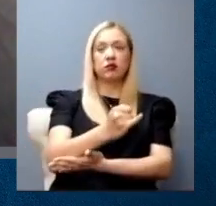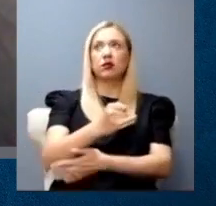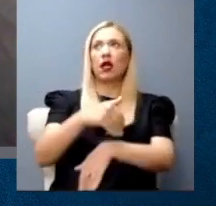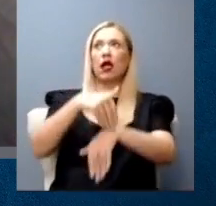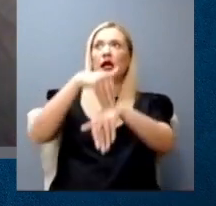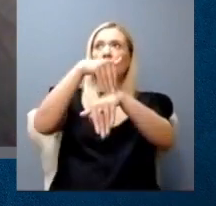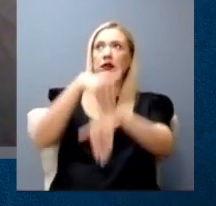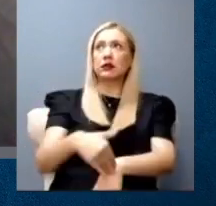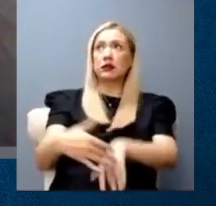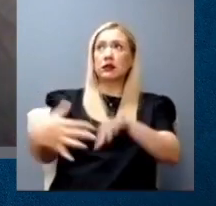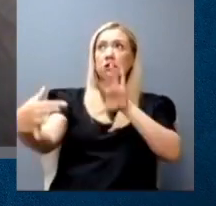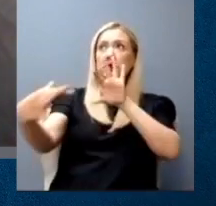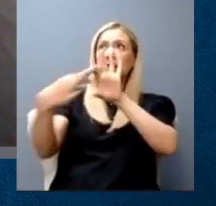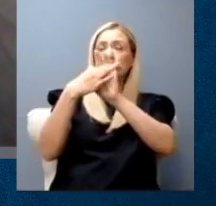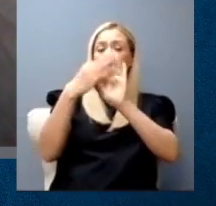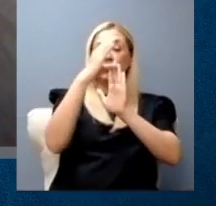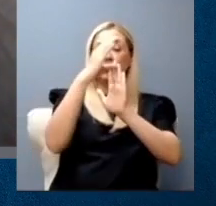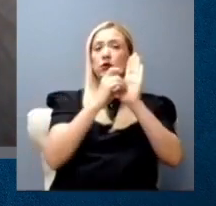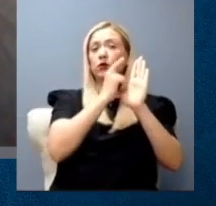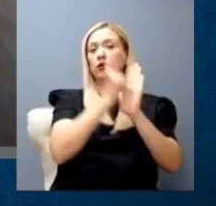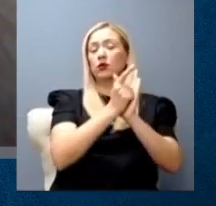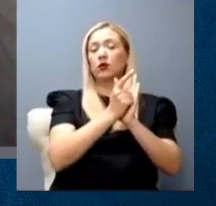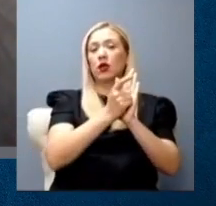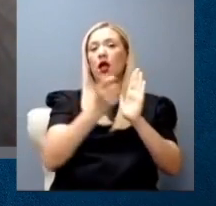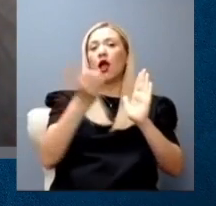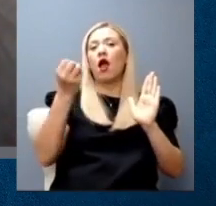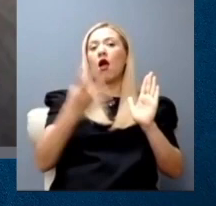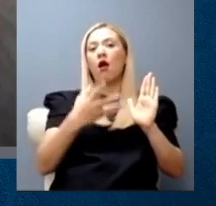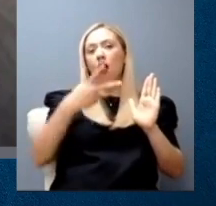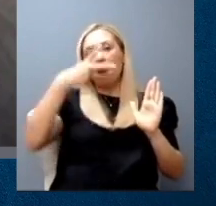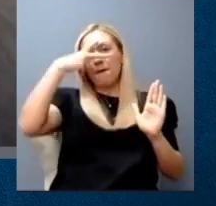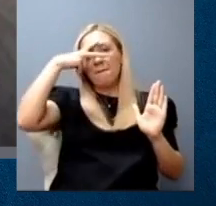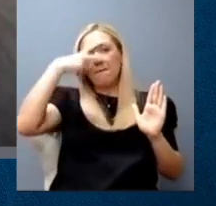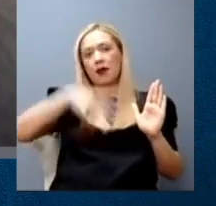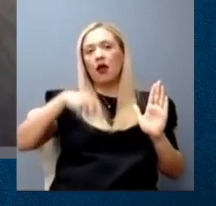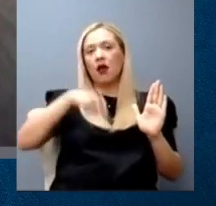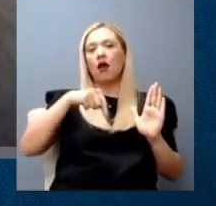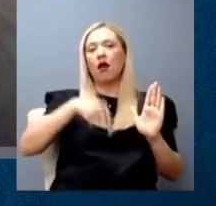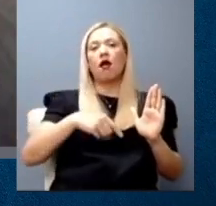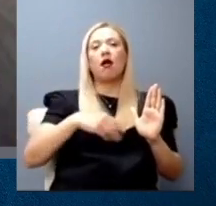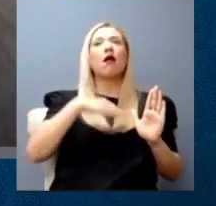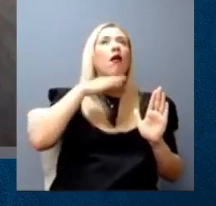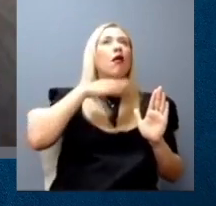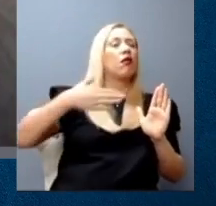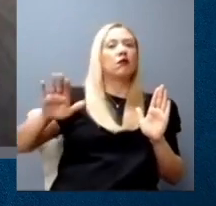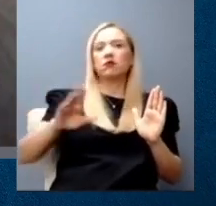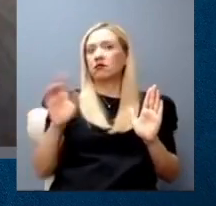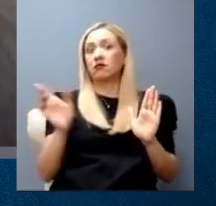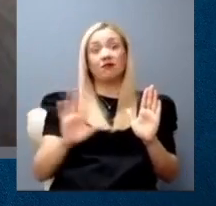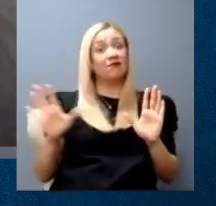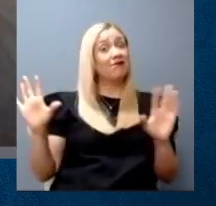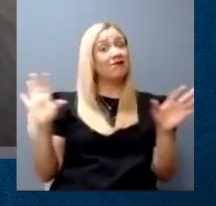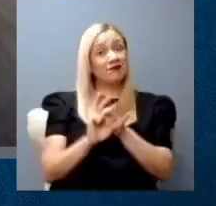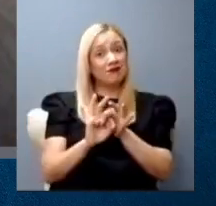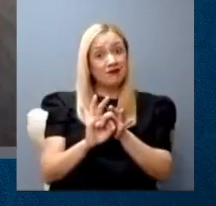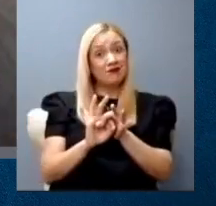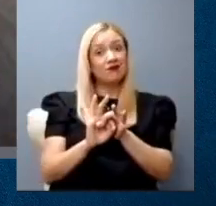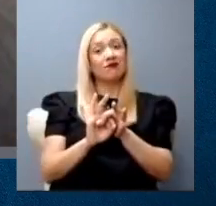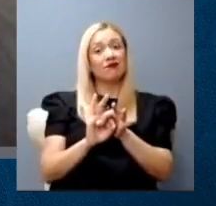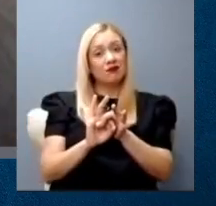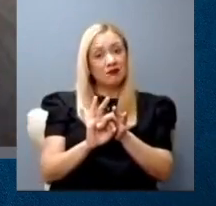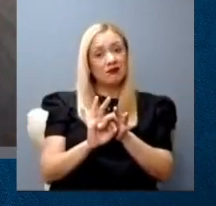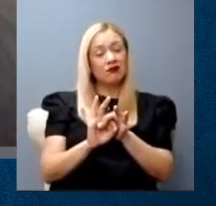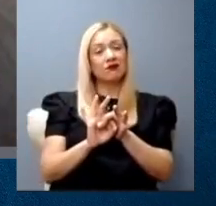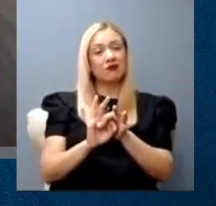vinculante, incluso aunque el Estado mexicano no sea parte, siempre y cuando el tema de que se trata o